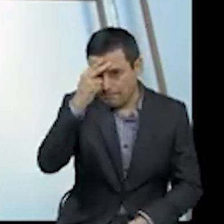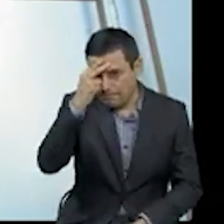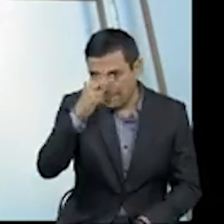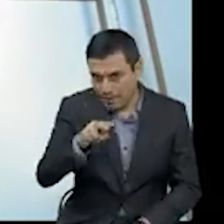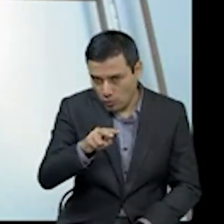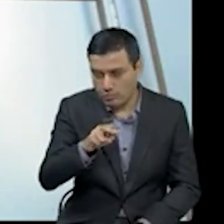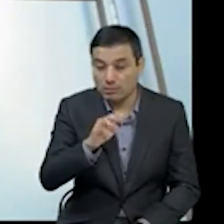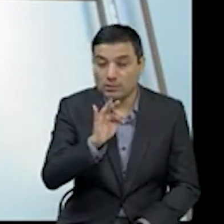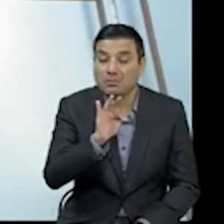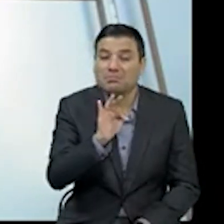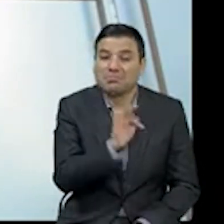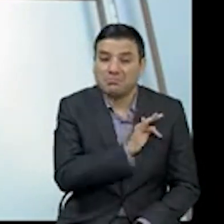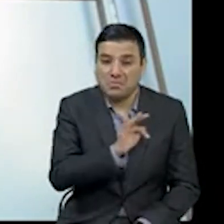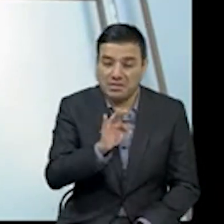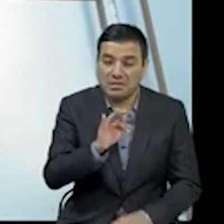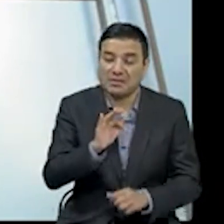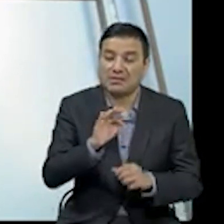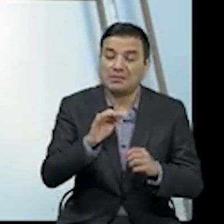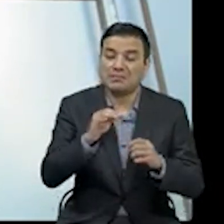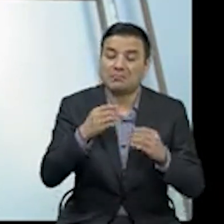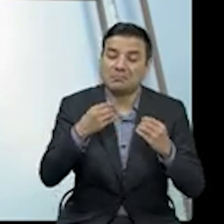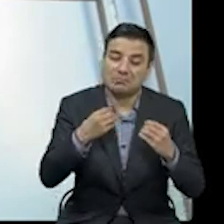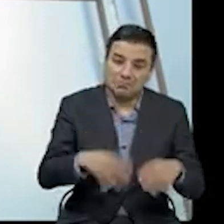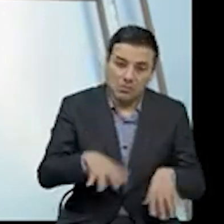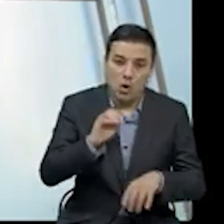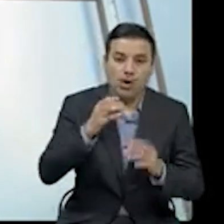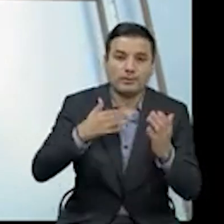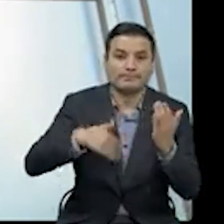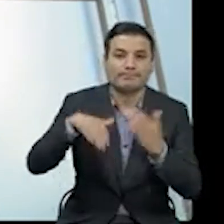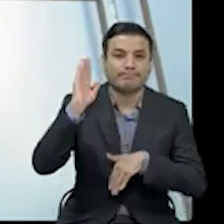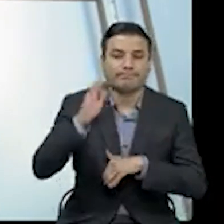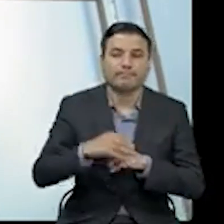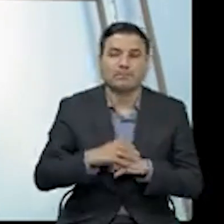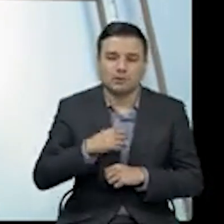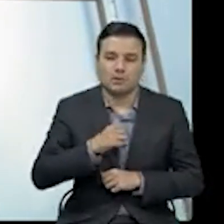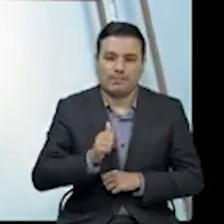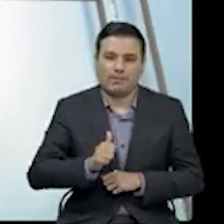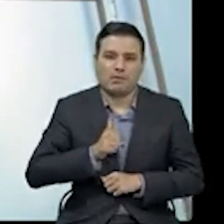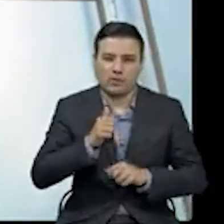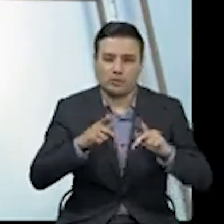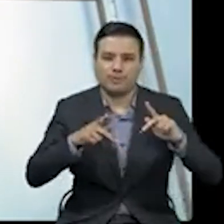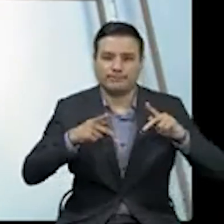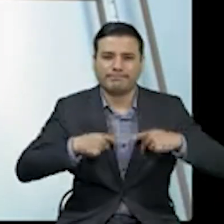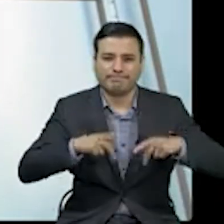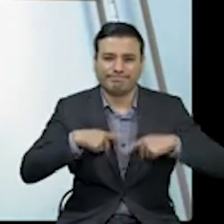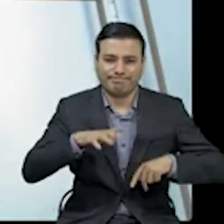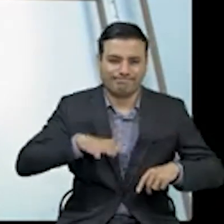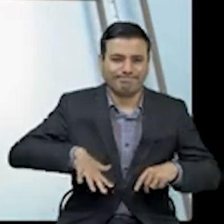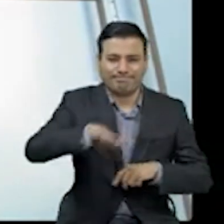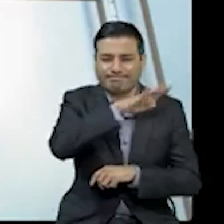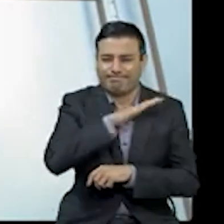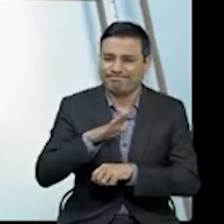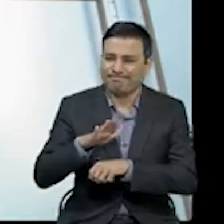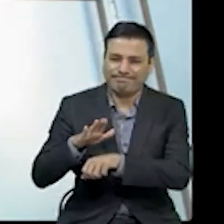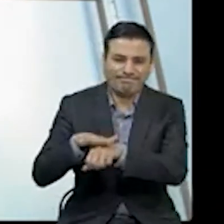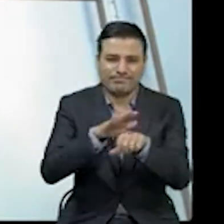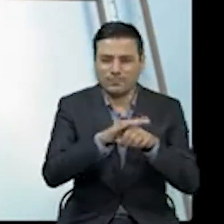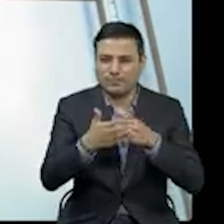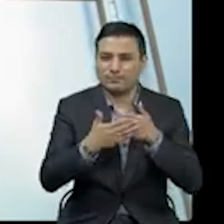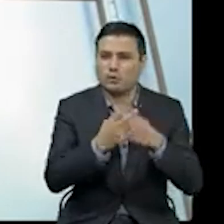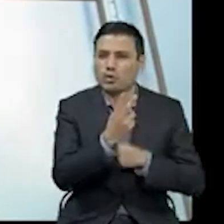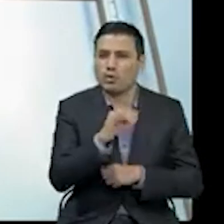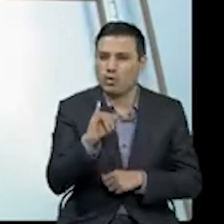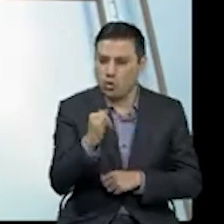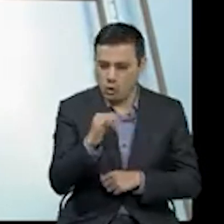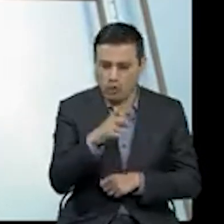en manos de la población, y yo aprovecho para que la ciudadanía que nos esté viendo, convocarla a votar el 2 de junio, que se dé